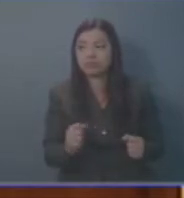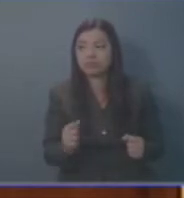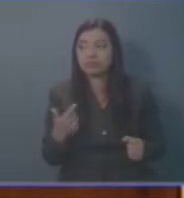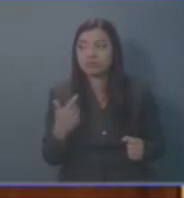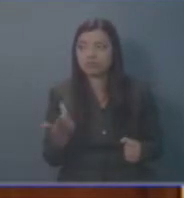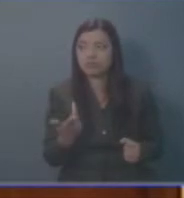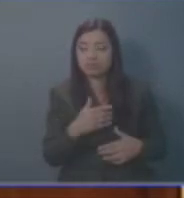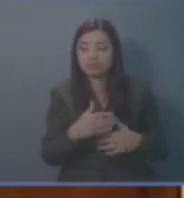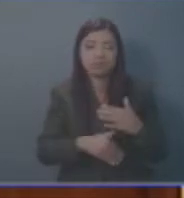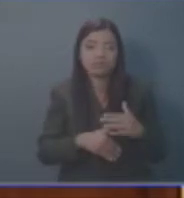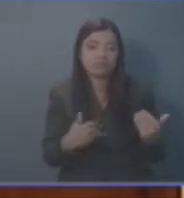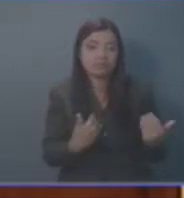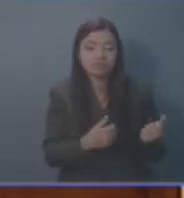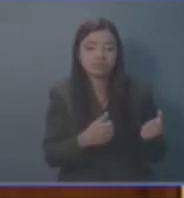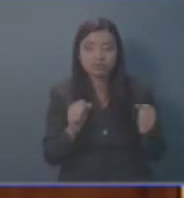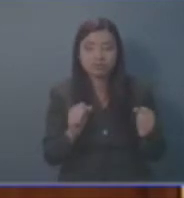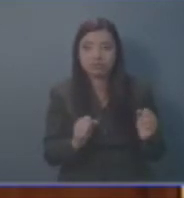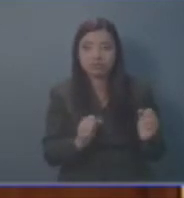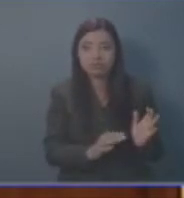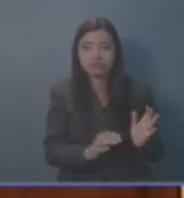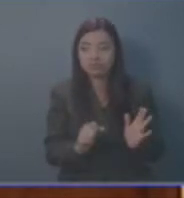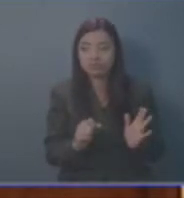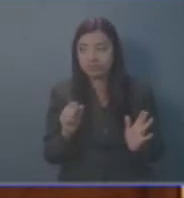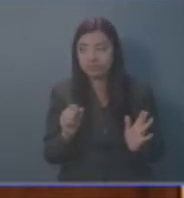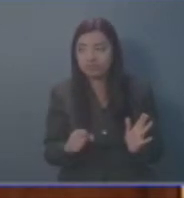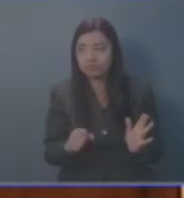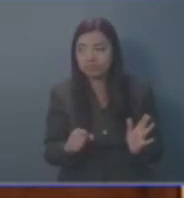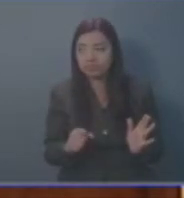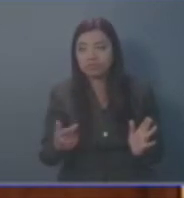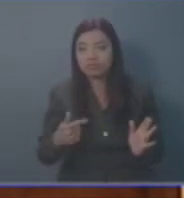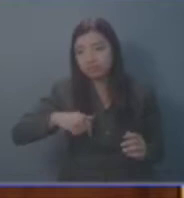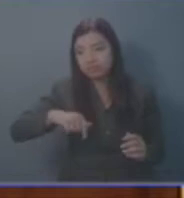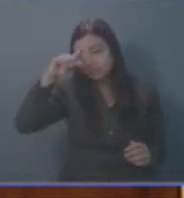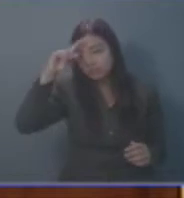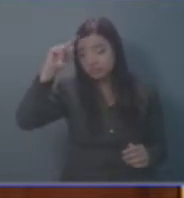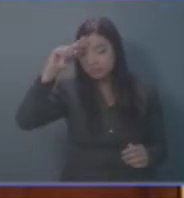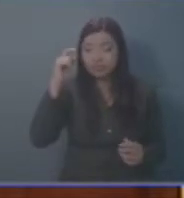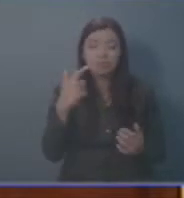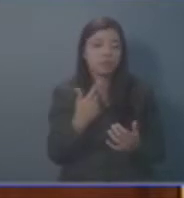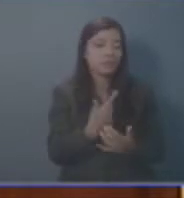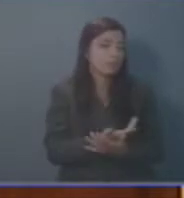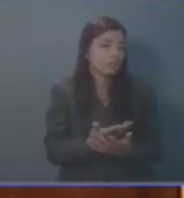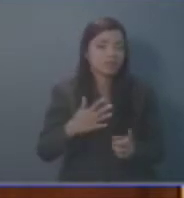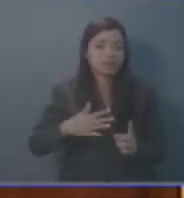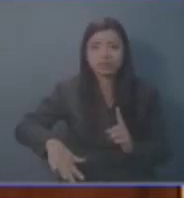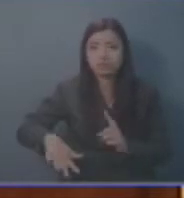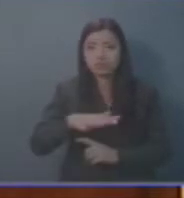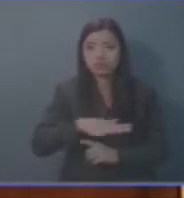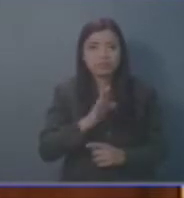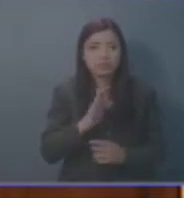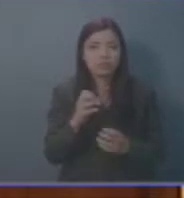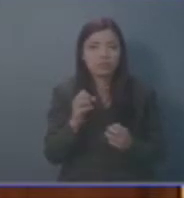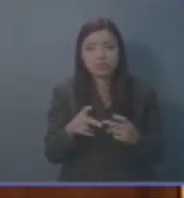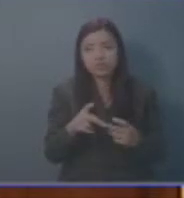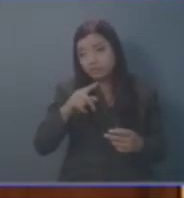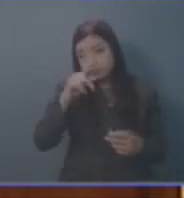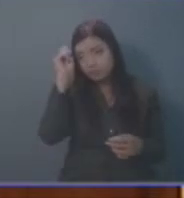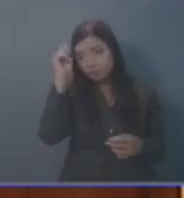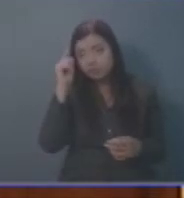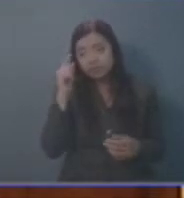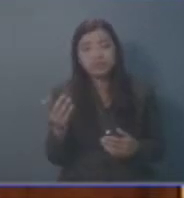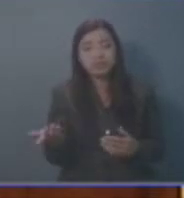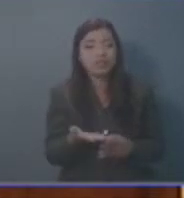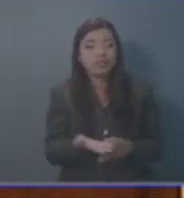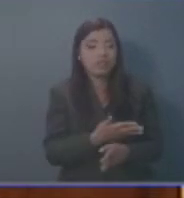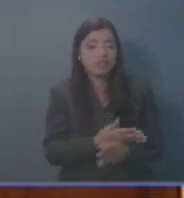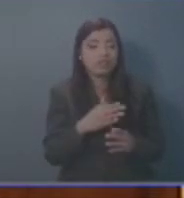los educadores que realicen la labor y que por cualquier circunstancia renuncien a su empleo antes de